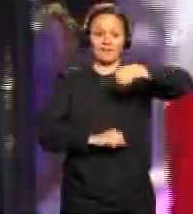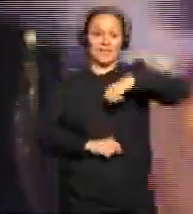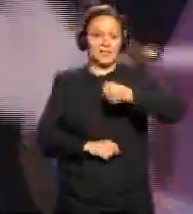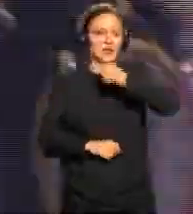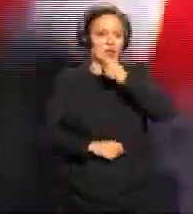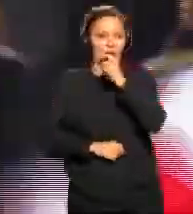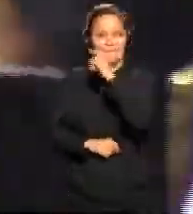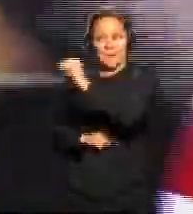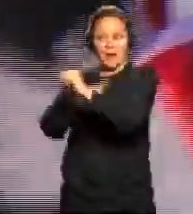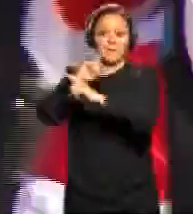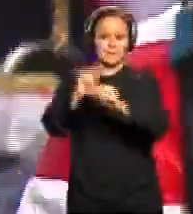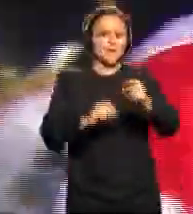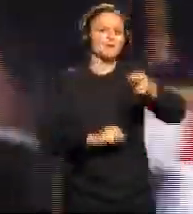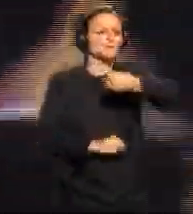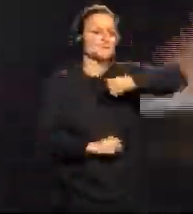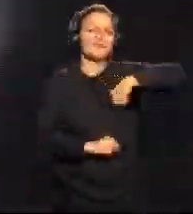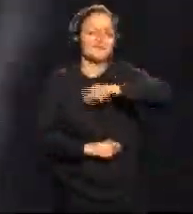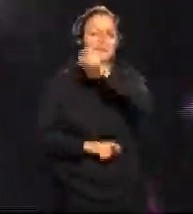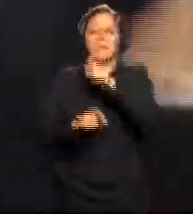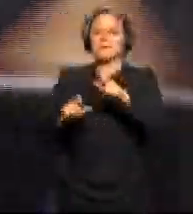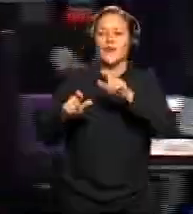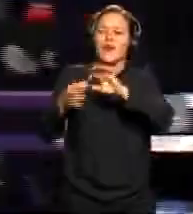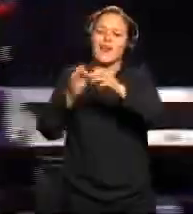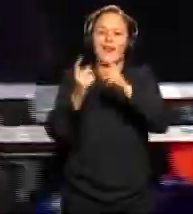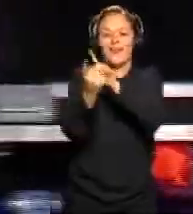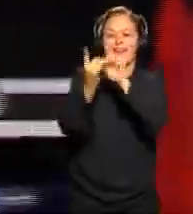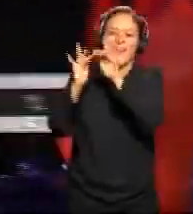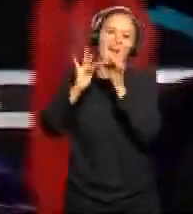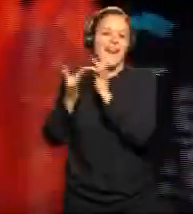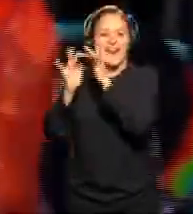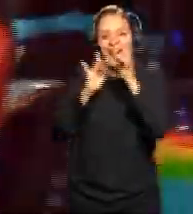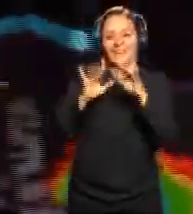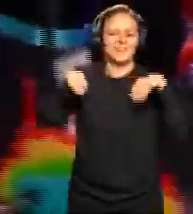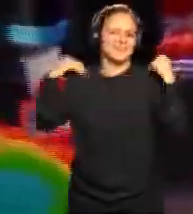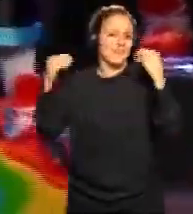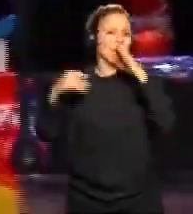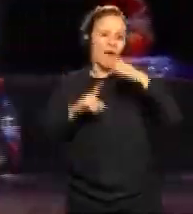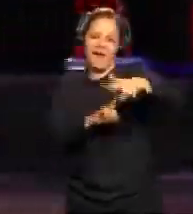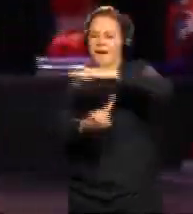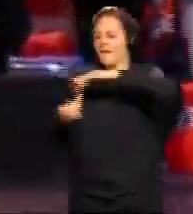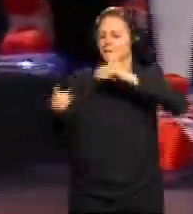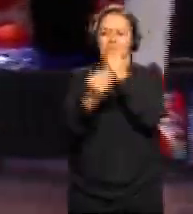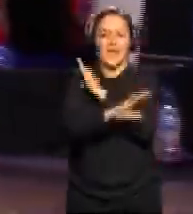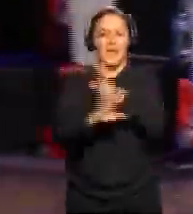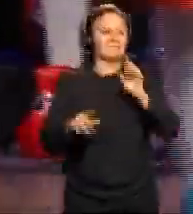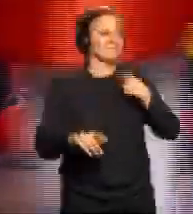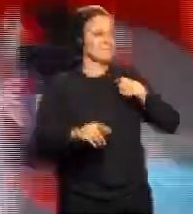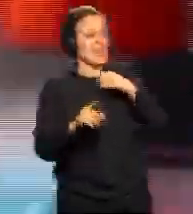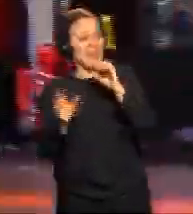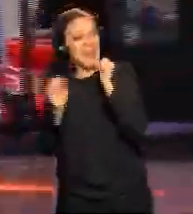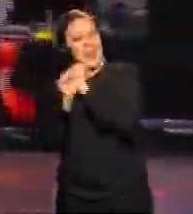va. A disfrutar de nuestra gente, sin duda el mejor ambiente. Ya se va, la Sonora ya se